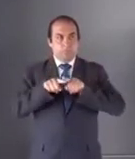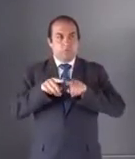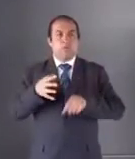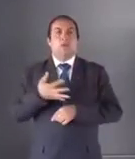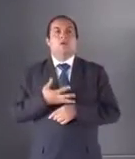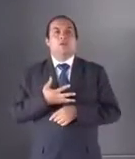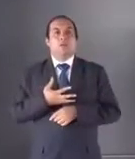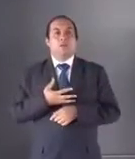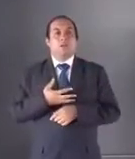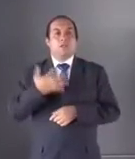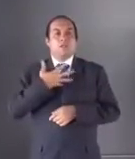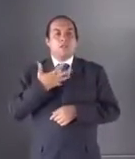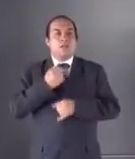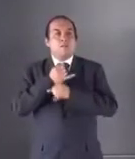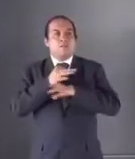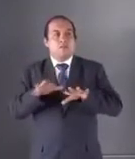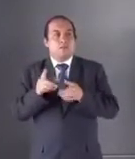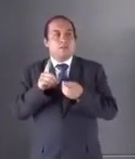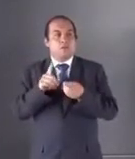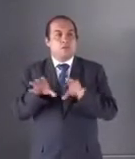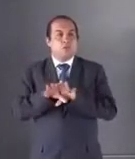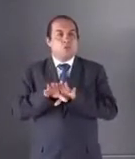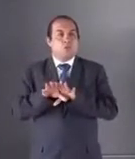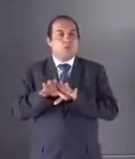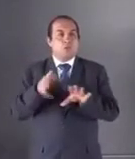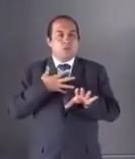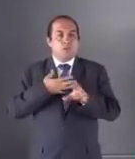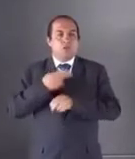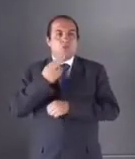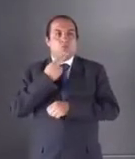está funcionando el sistema.